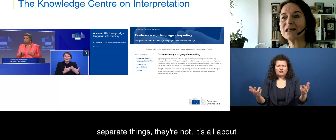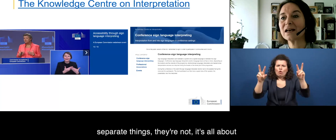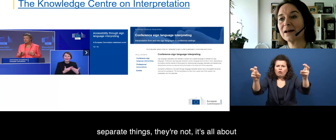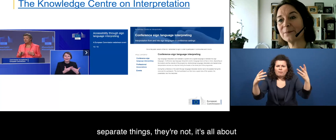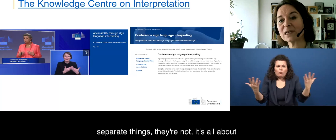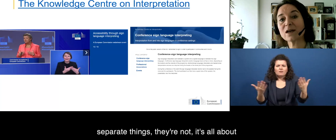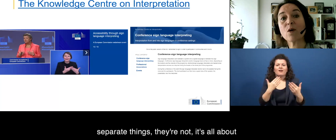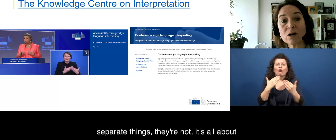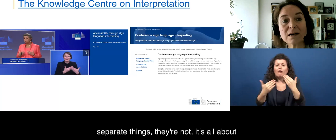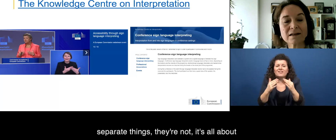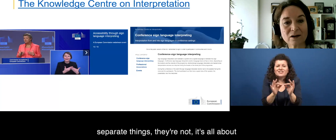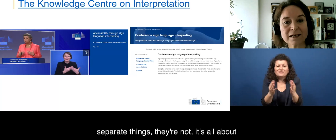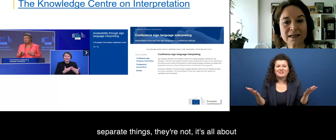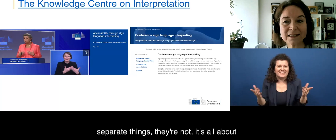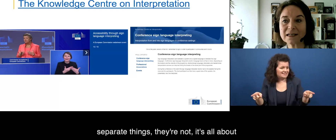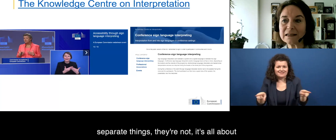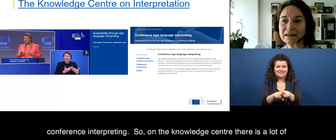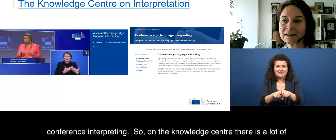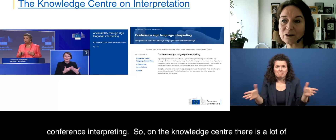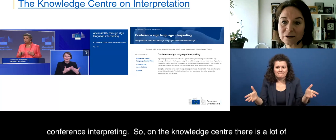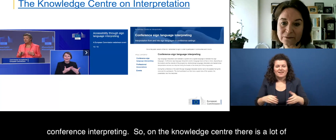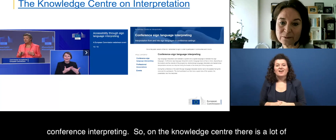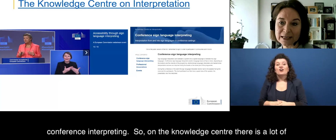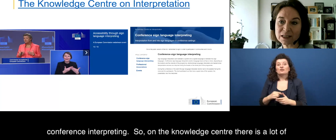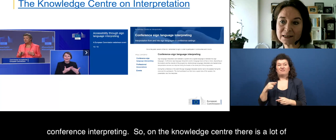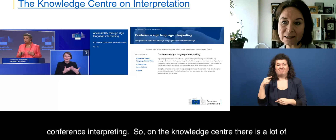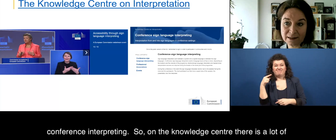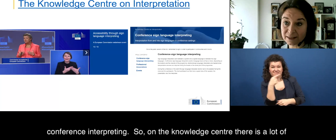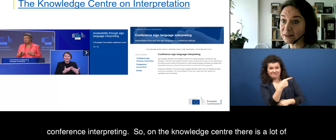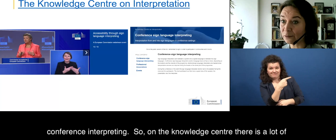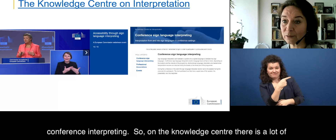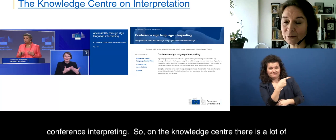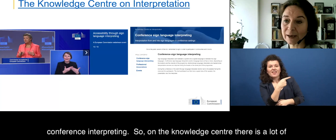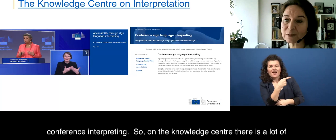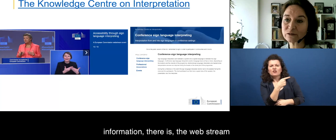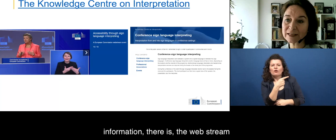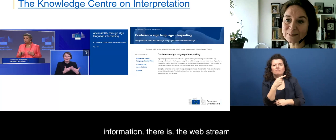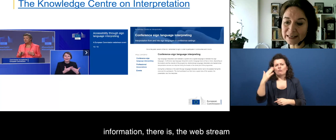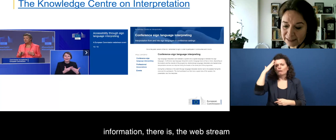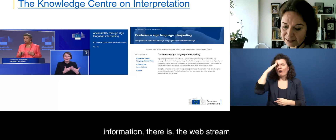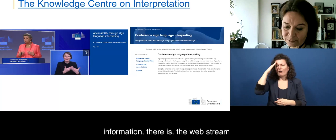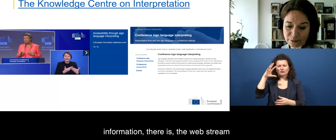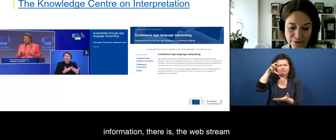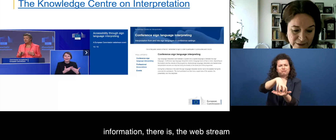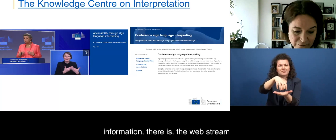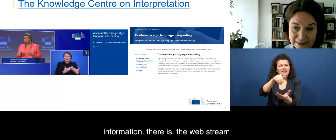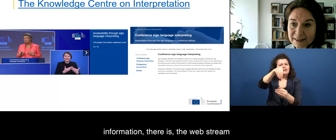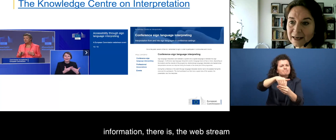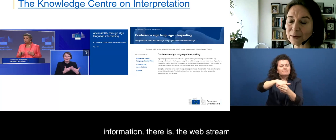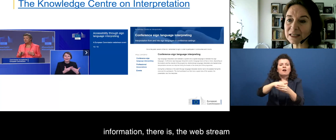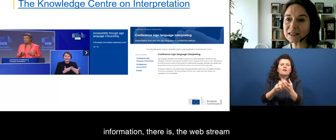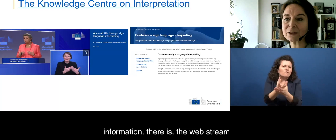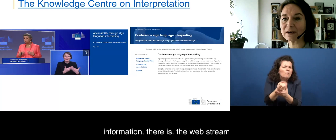en lenguas habladas, pero no, ya no son cosas separadas. En el centro de conocimiento hay